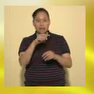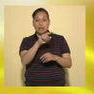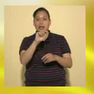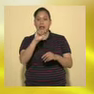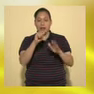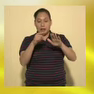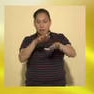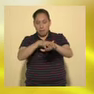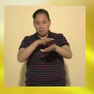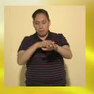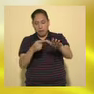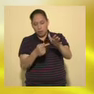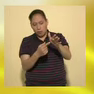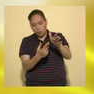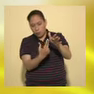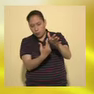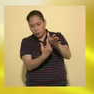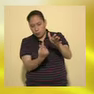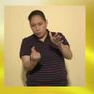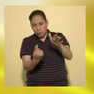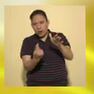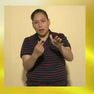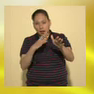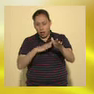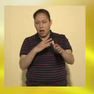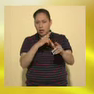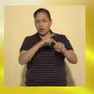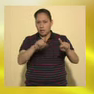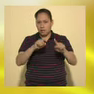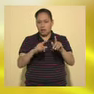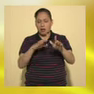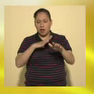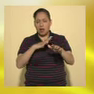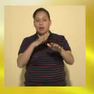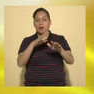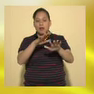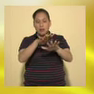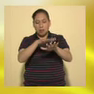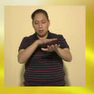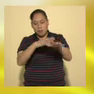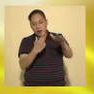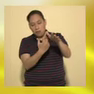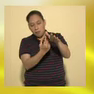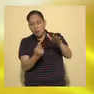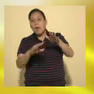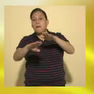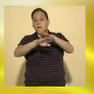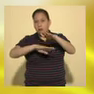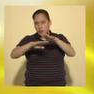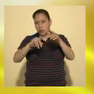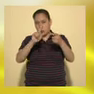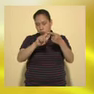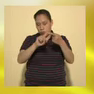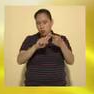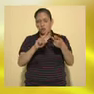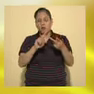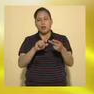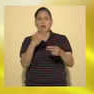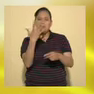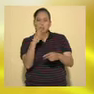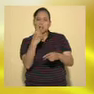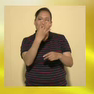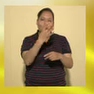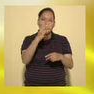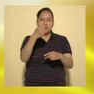tamiz metabólico, por ejemplo, ampliado, porque hay varios, el tamiz metabólico básico, que nada más son alrededor de